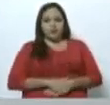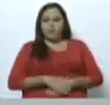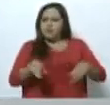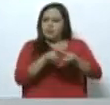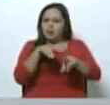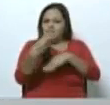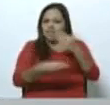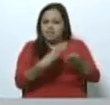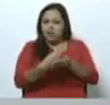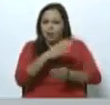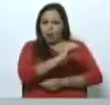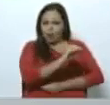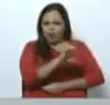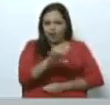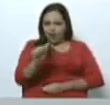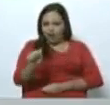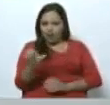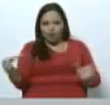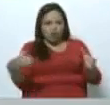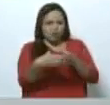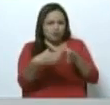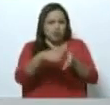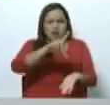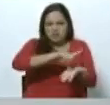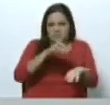OEA, con el Grupo de Lima.